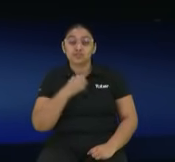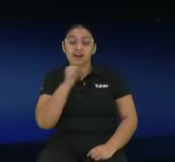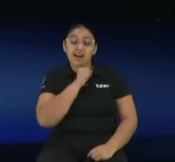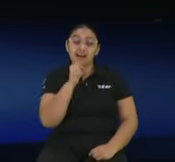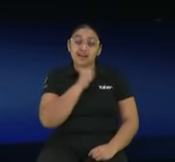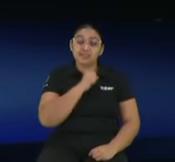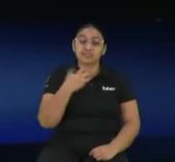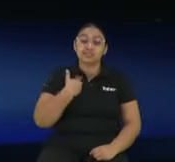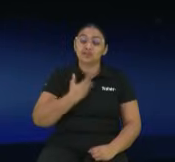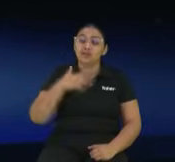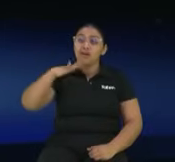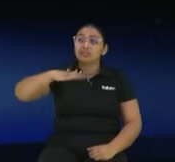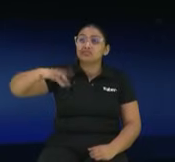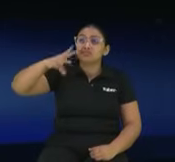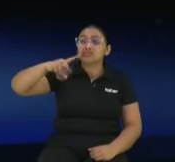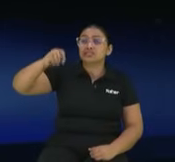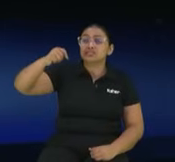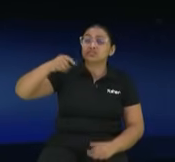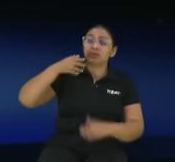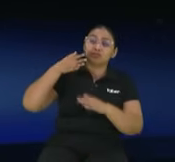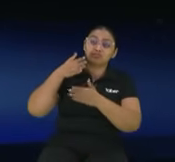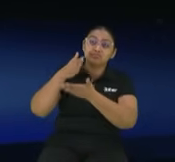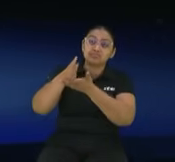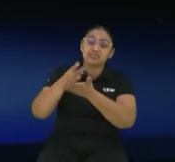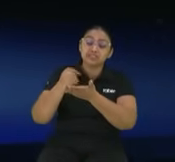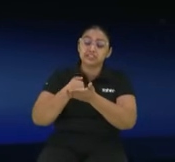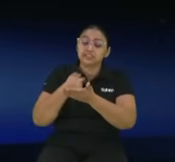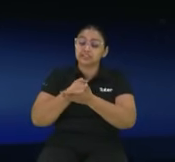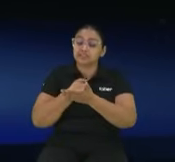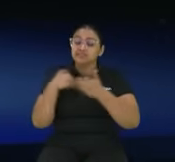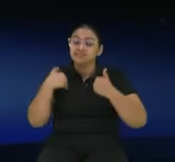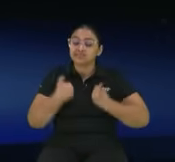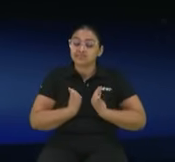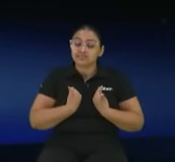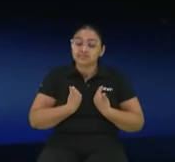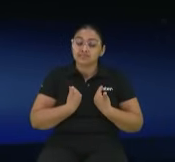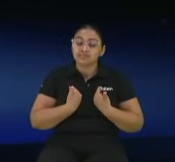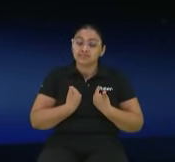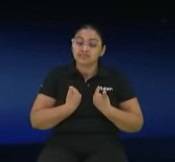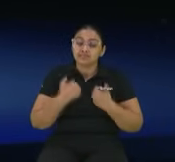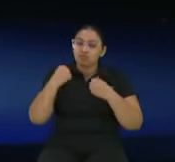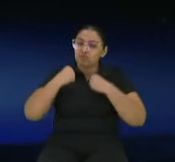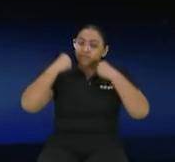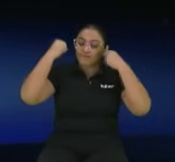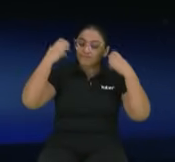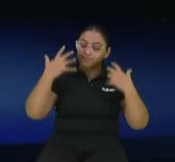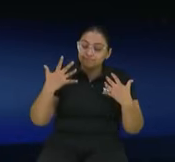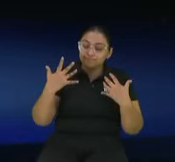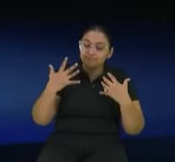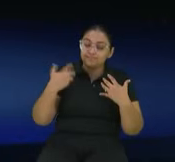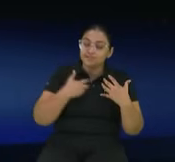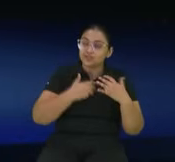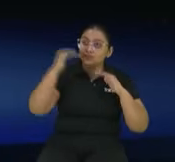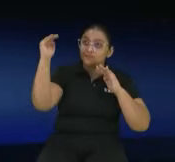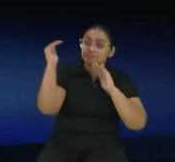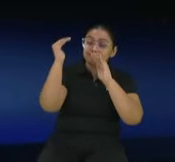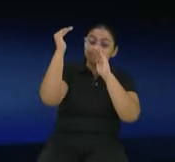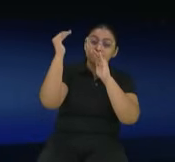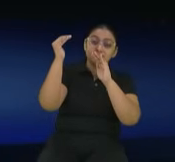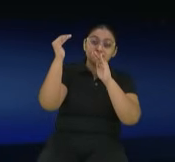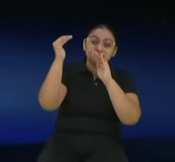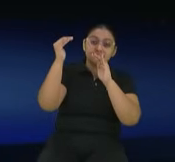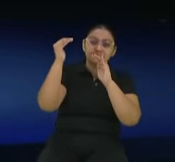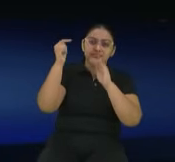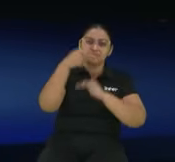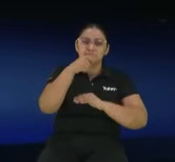fuerzas he quedado Este es el mensaje vengo a ti cuánto más va a esperar hermano cuánto más